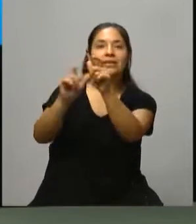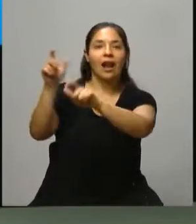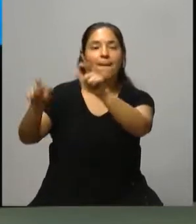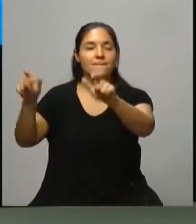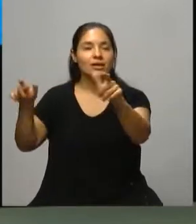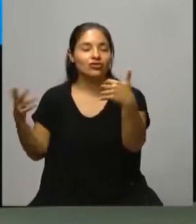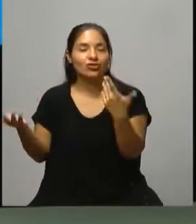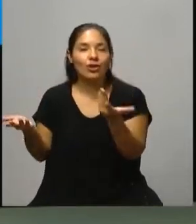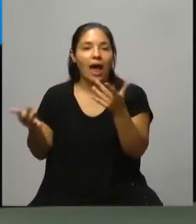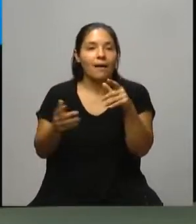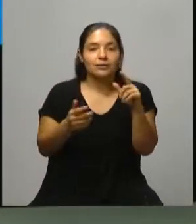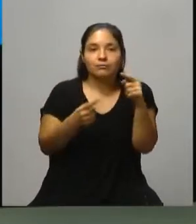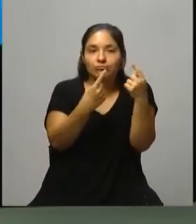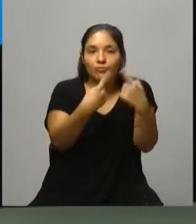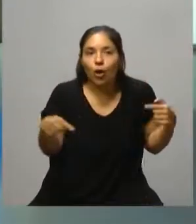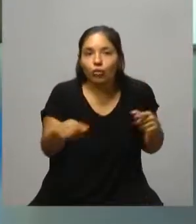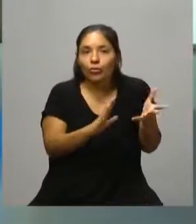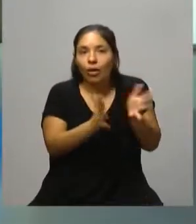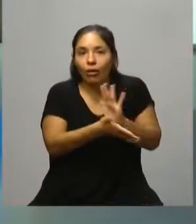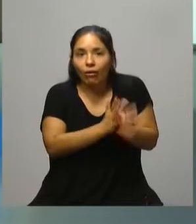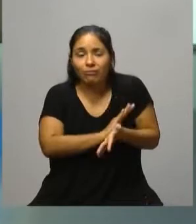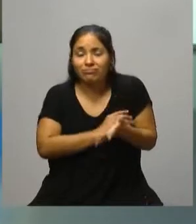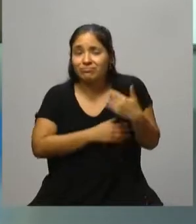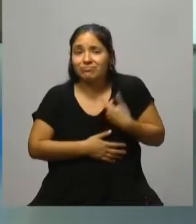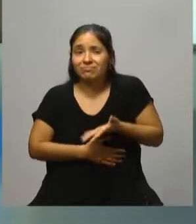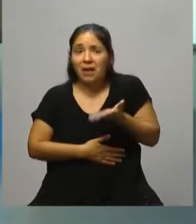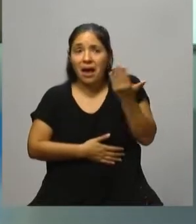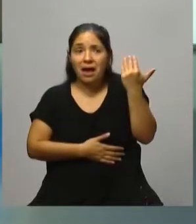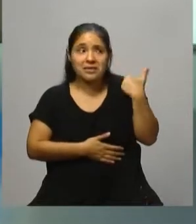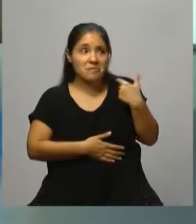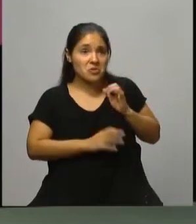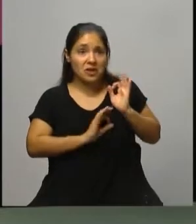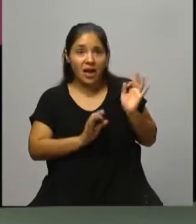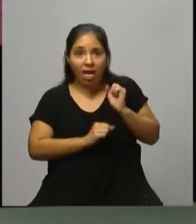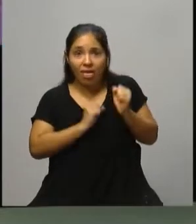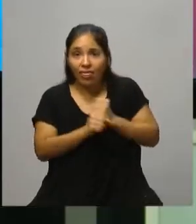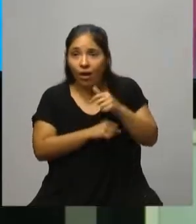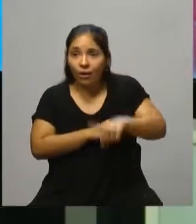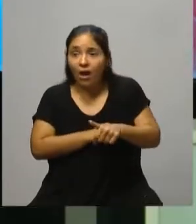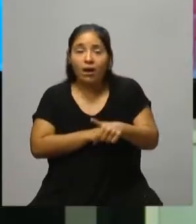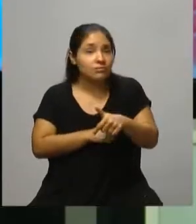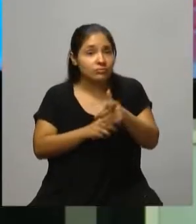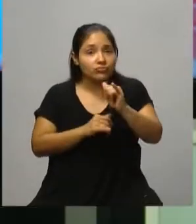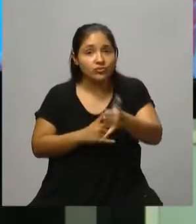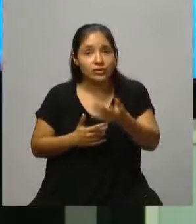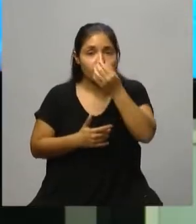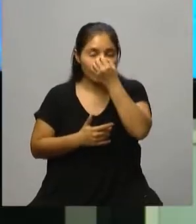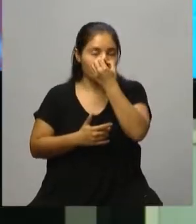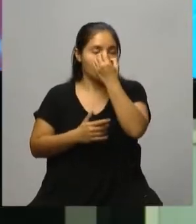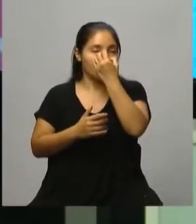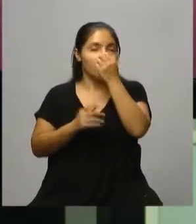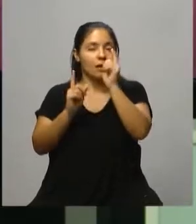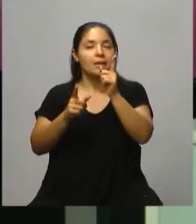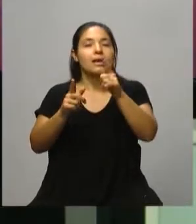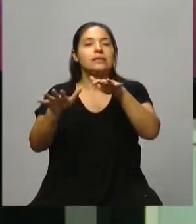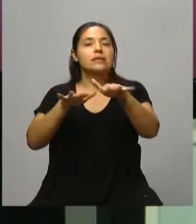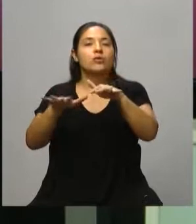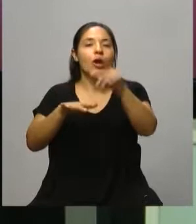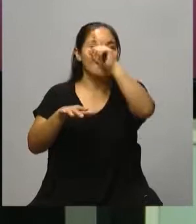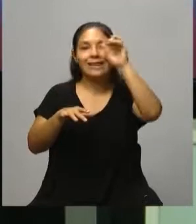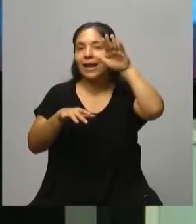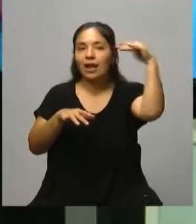gestión muy interesante en el departamento de Santa Rosa como intendenta, sino que también acompañó a la nueva reina de la